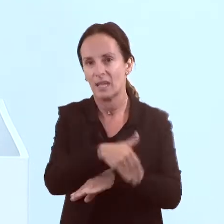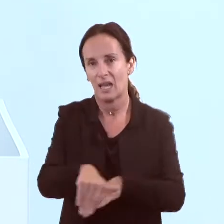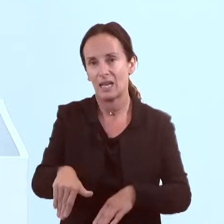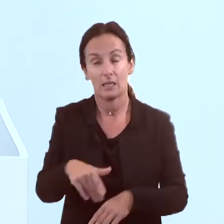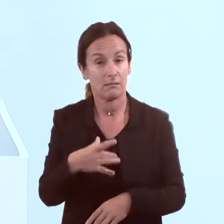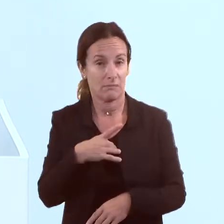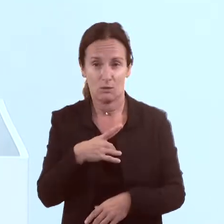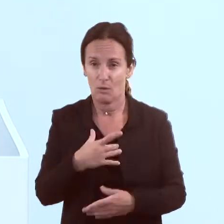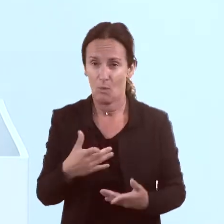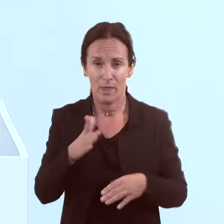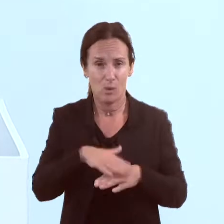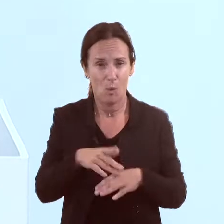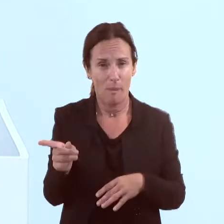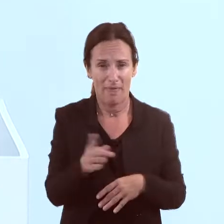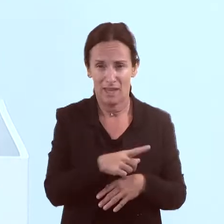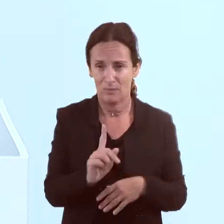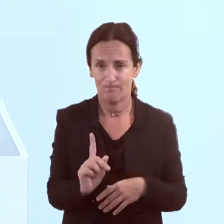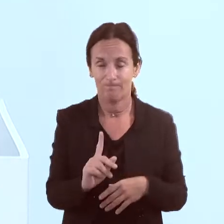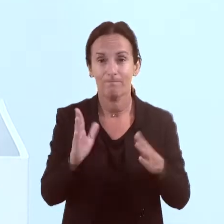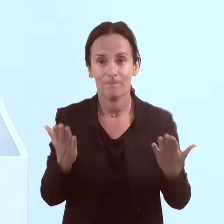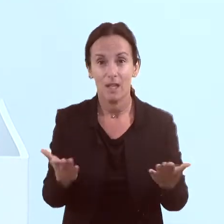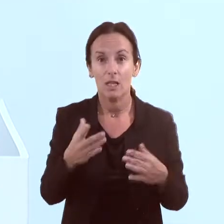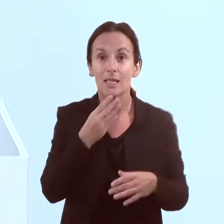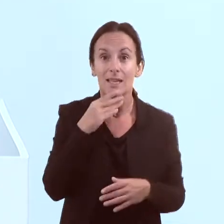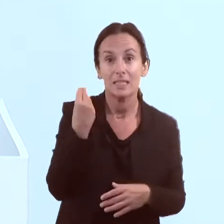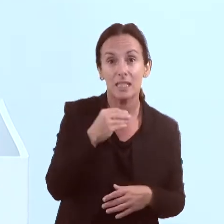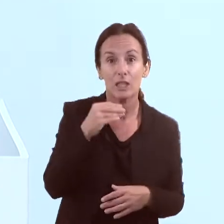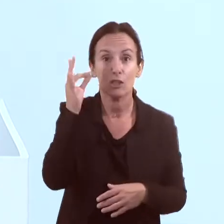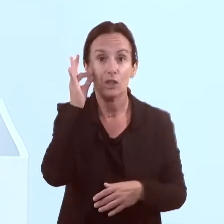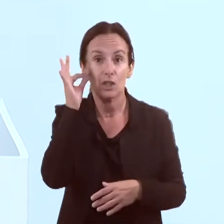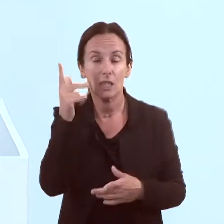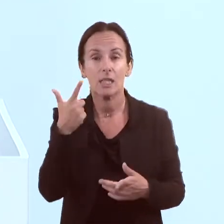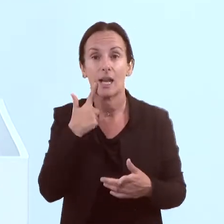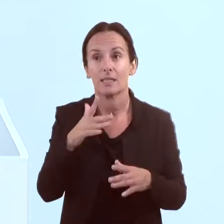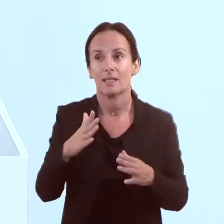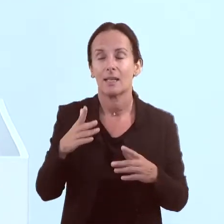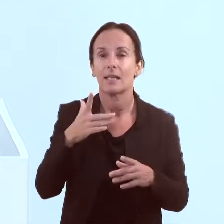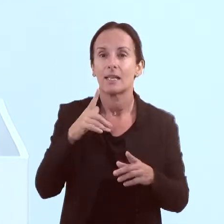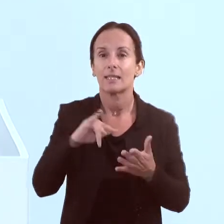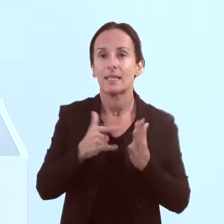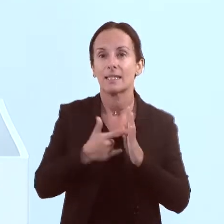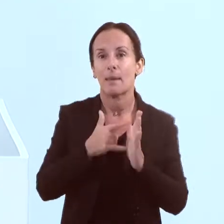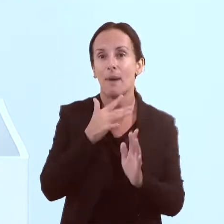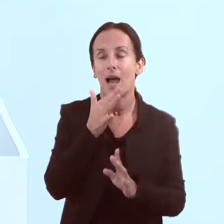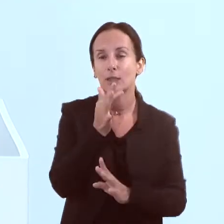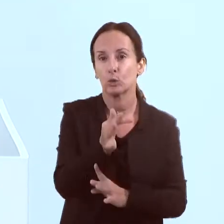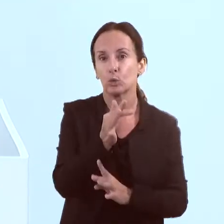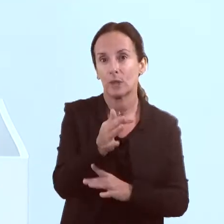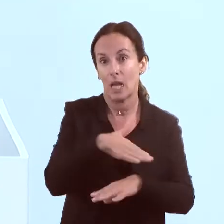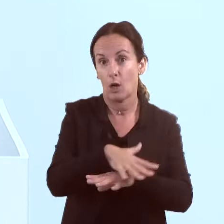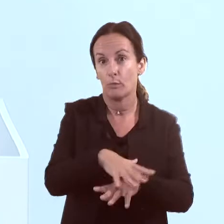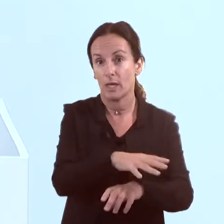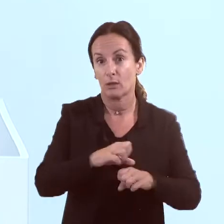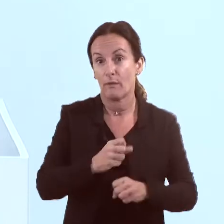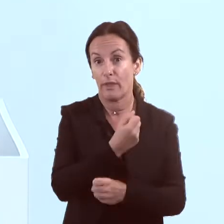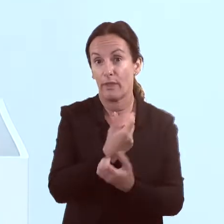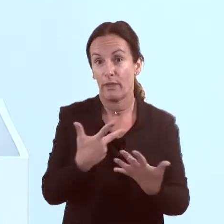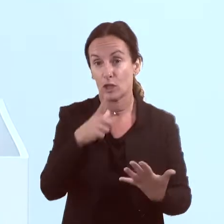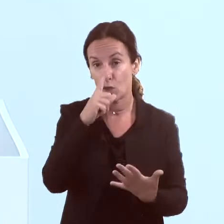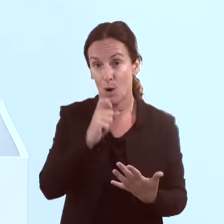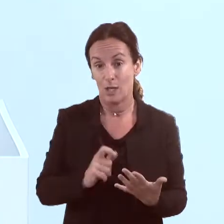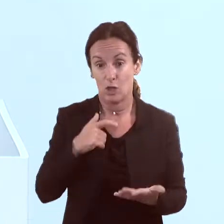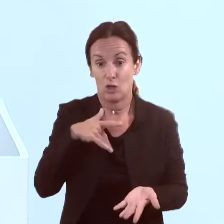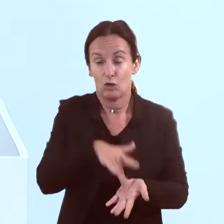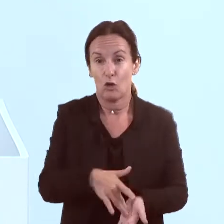absoluto. Aquí trabajaremos con chicos y chicas que salen del sistema de tutela y que el resto de sistemas no son capaces de dar una respuesta, pero